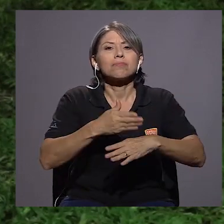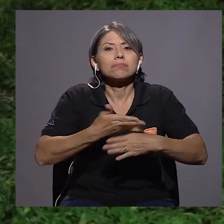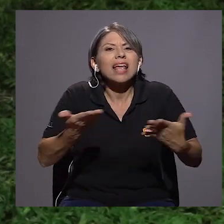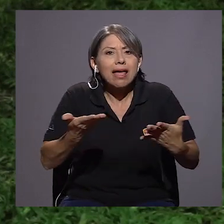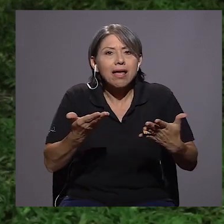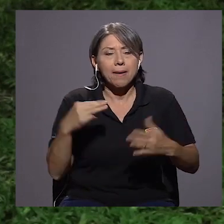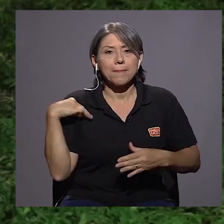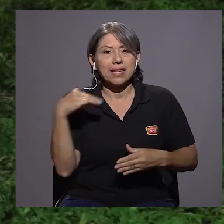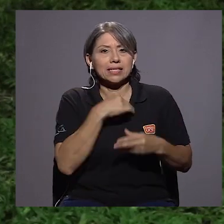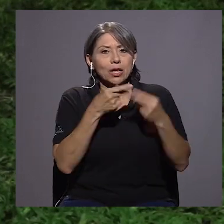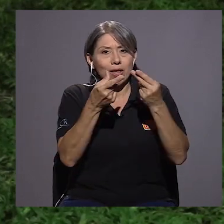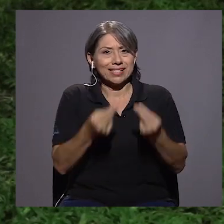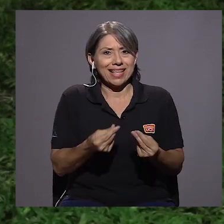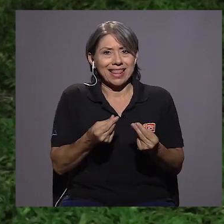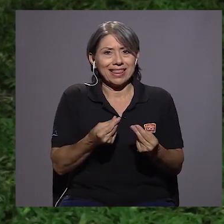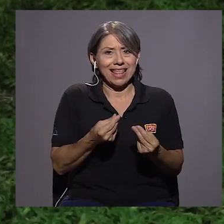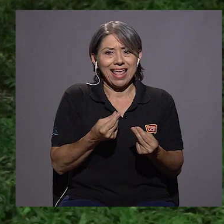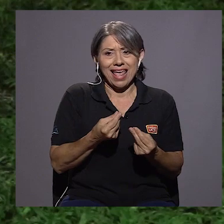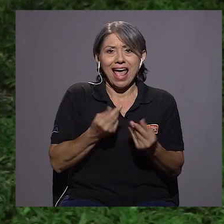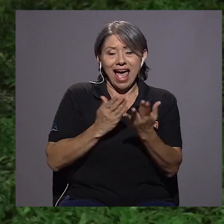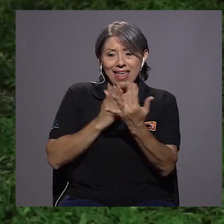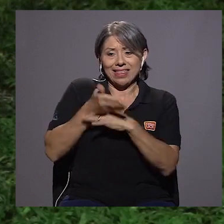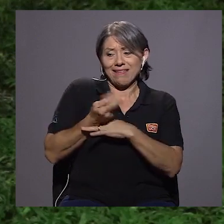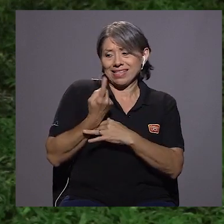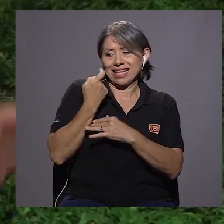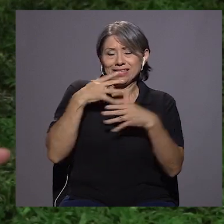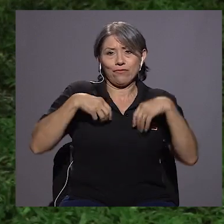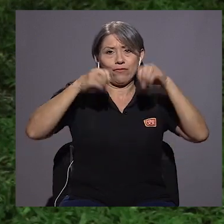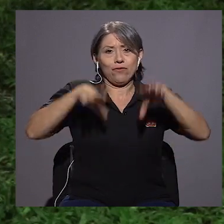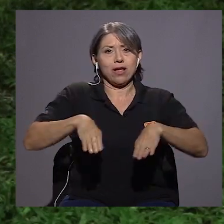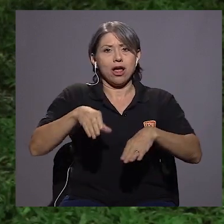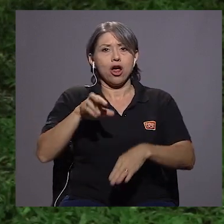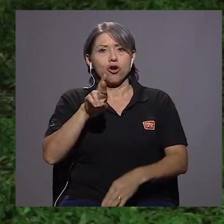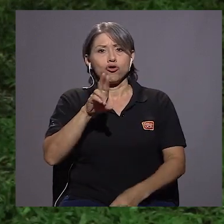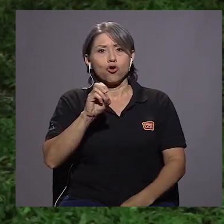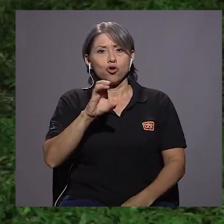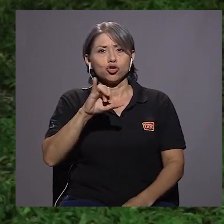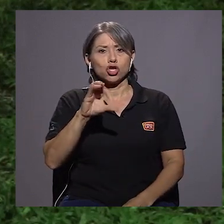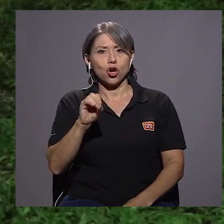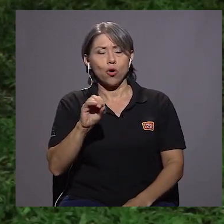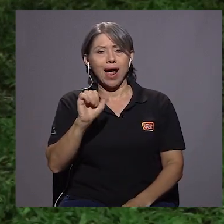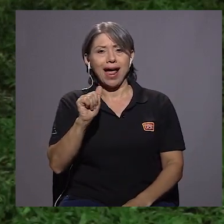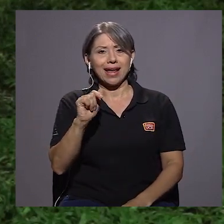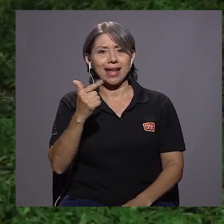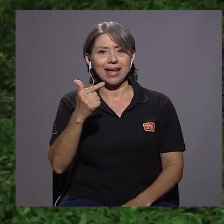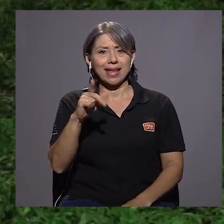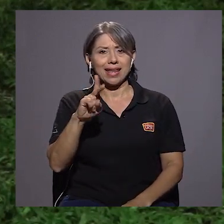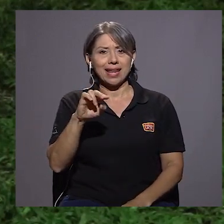estallido, que es el Ministerio de Hacienda, por medio de la recién renunciada Rocío Aguilar,